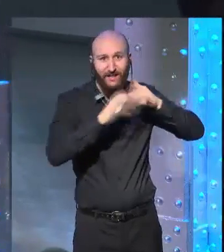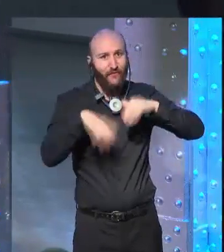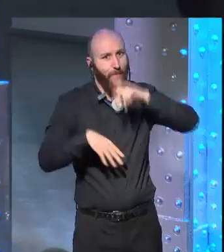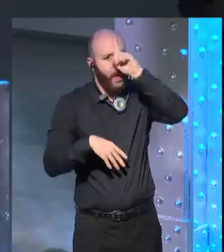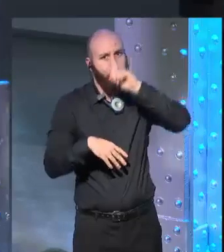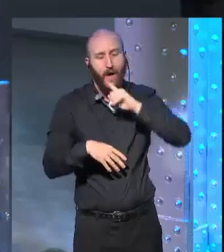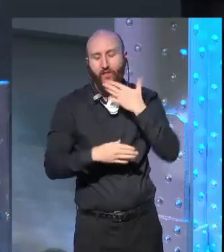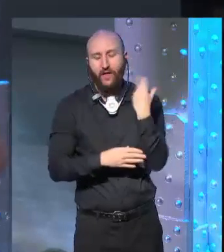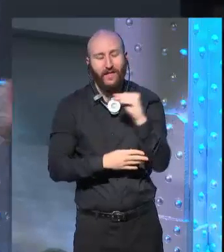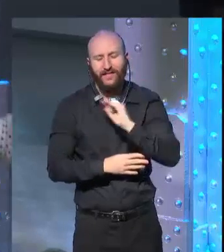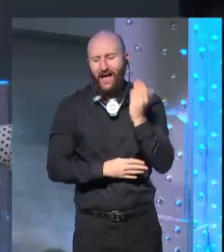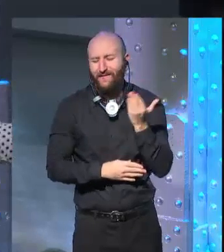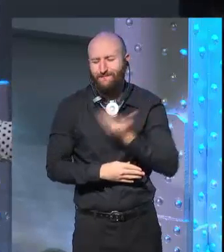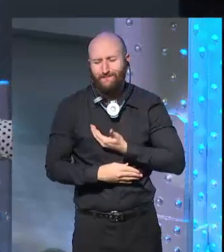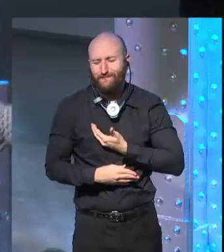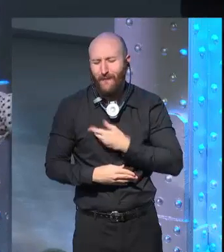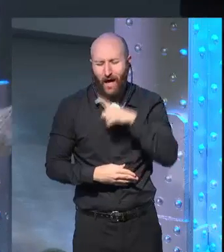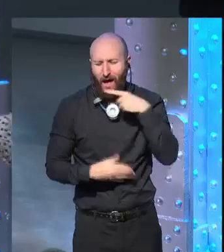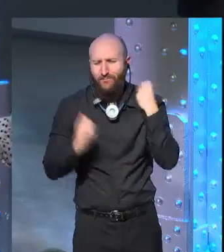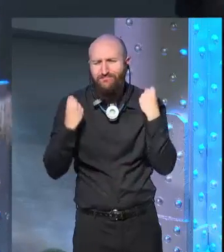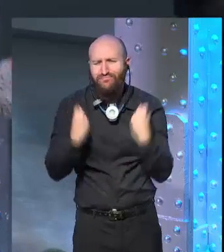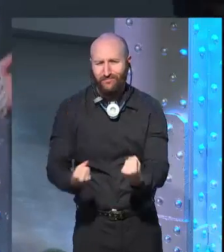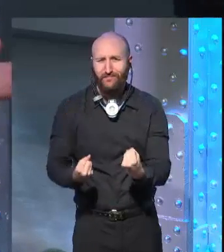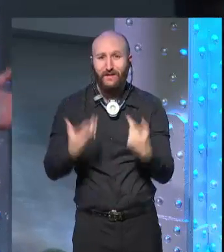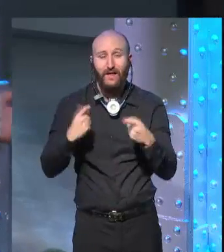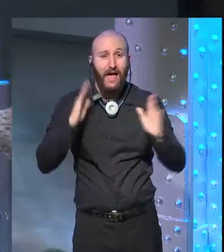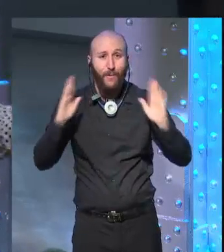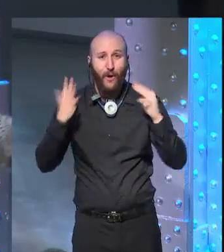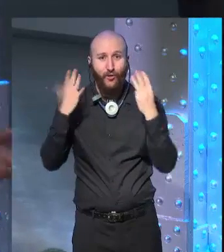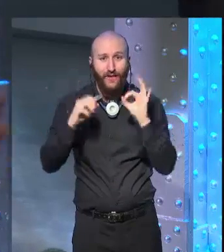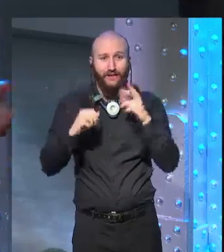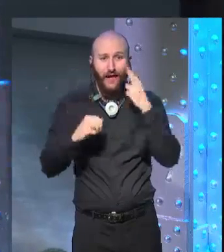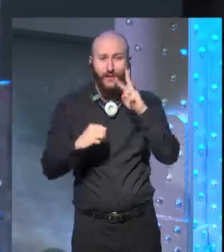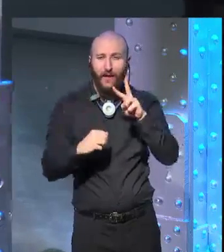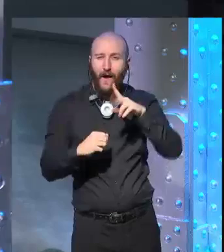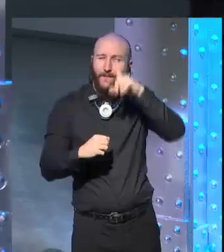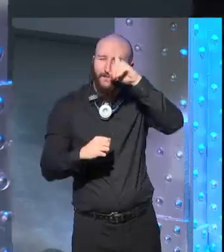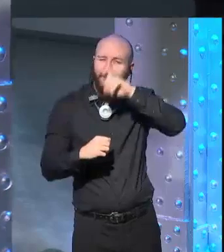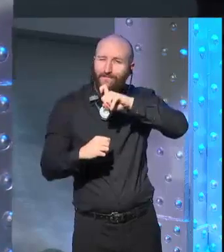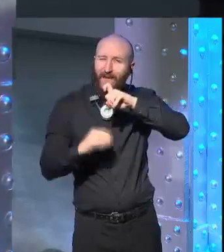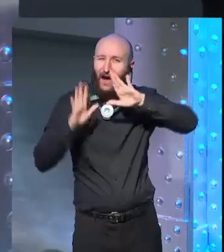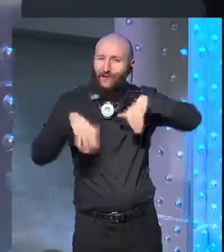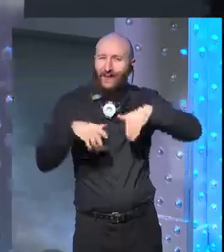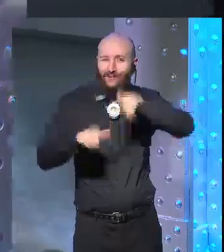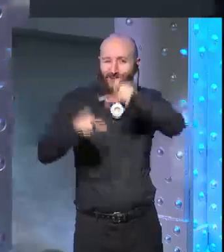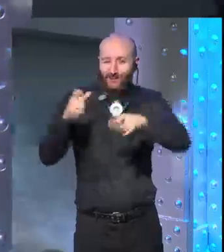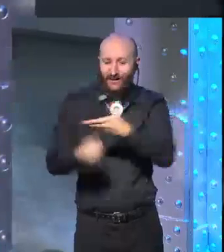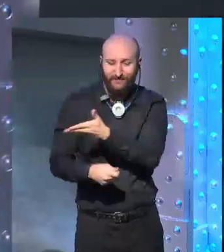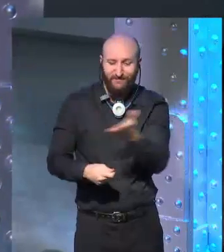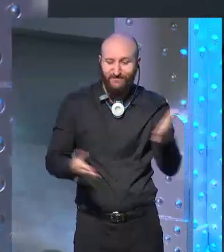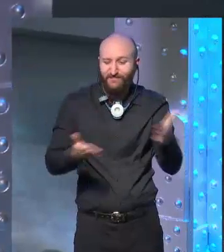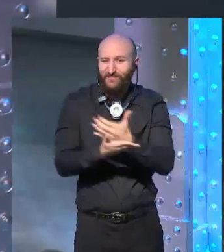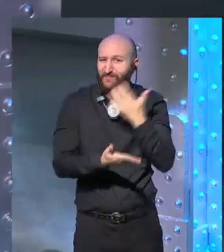imagen de adolescente. Así que esta imagen de los 80 me recuerda que todo el mundo era raro en esa